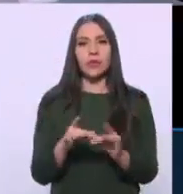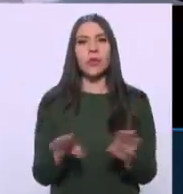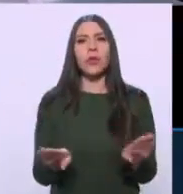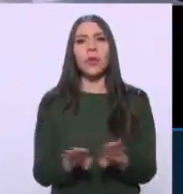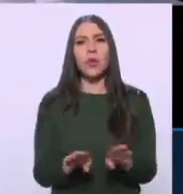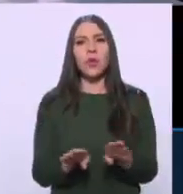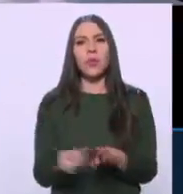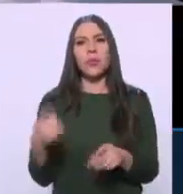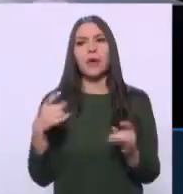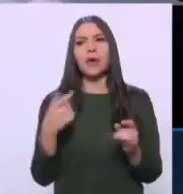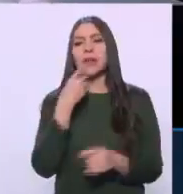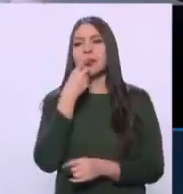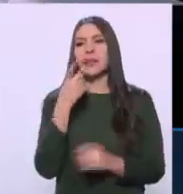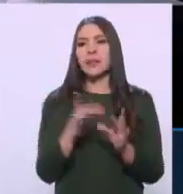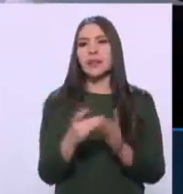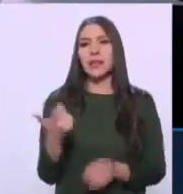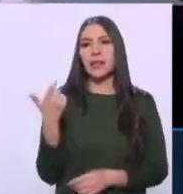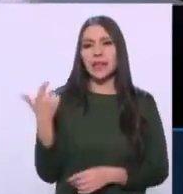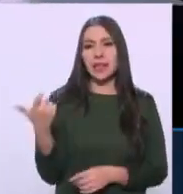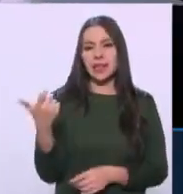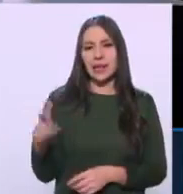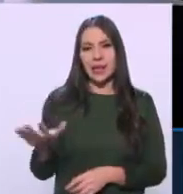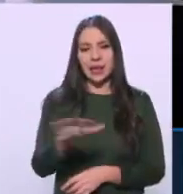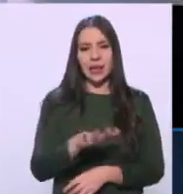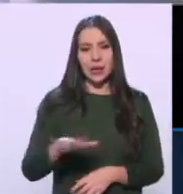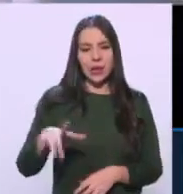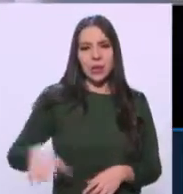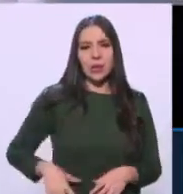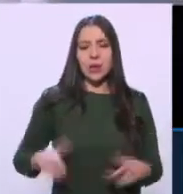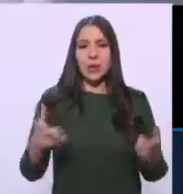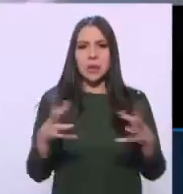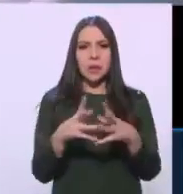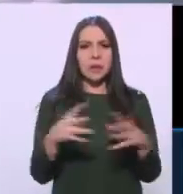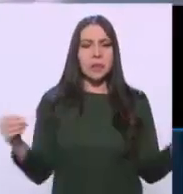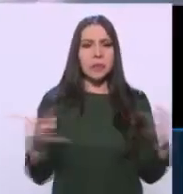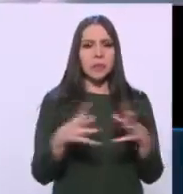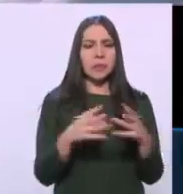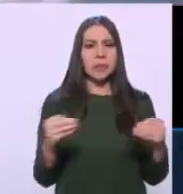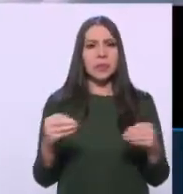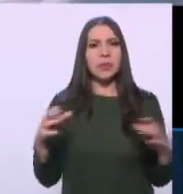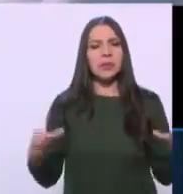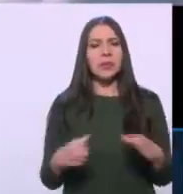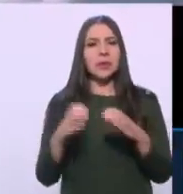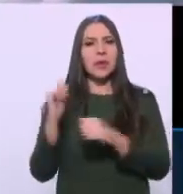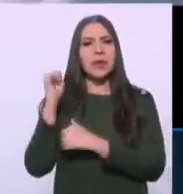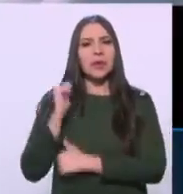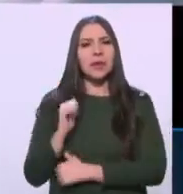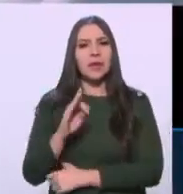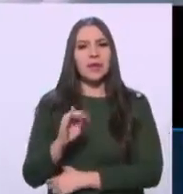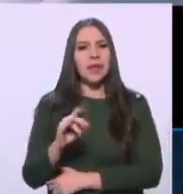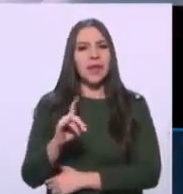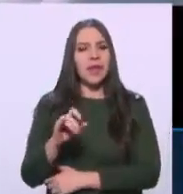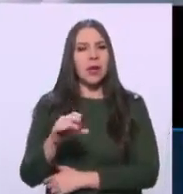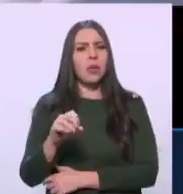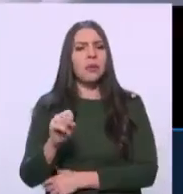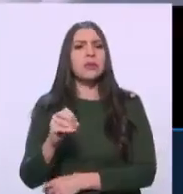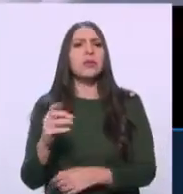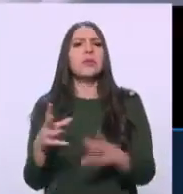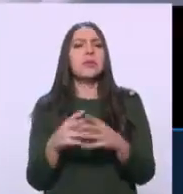se desaparecía el dinero público a través de los fideicomisos? ¿Por qué? Pero sobre todo, ¿cómo? Sí,